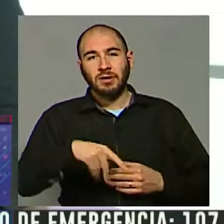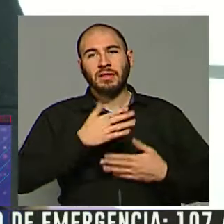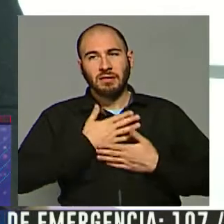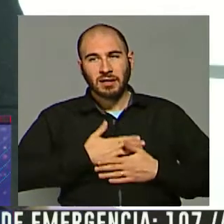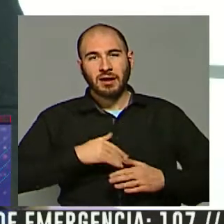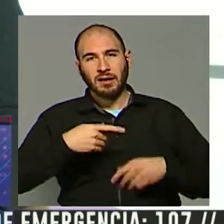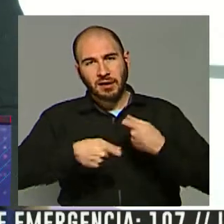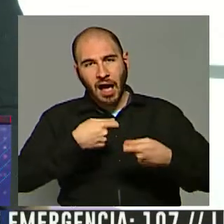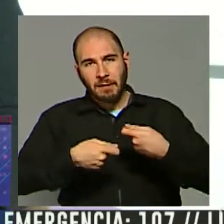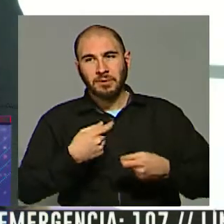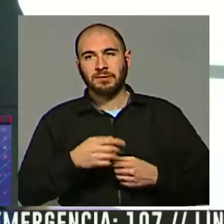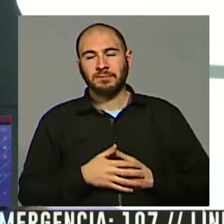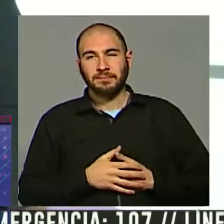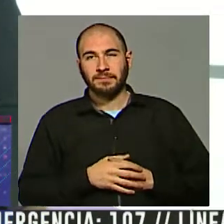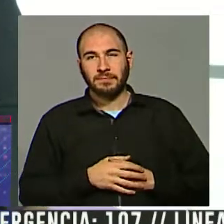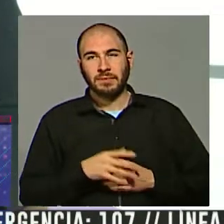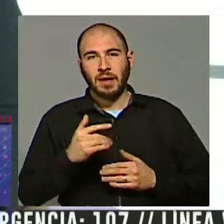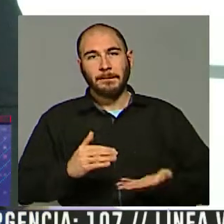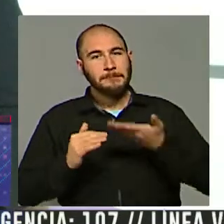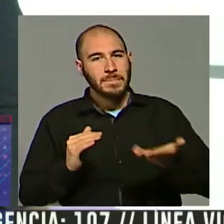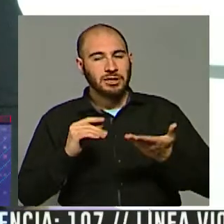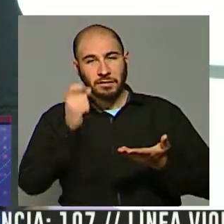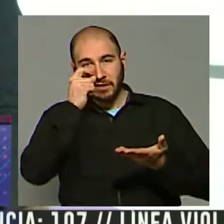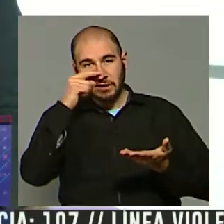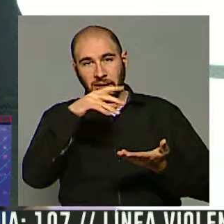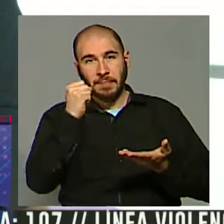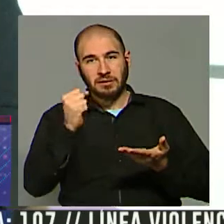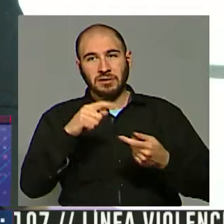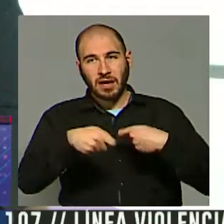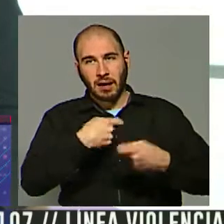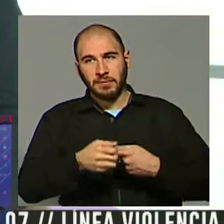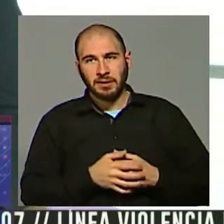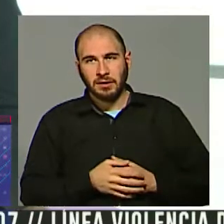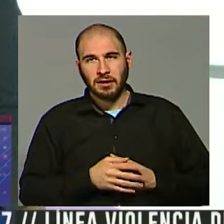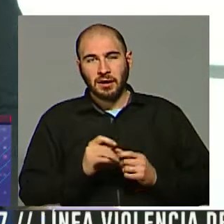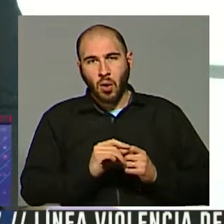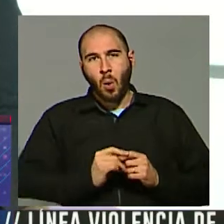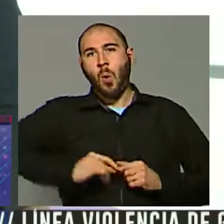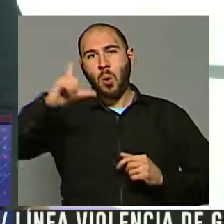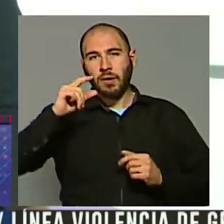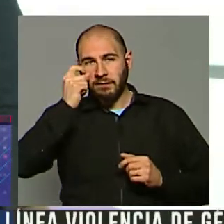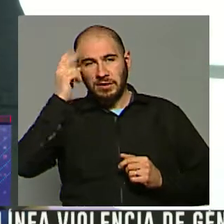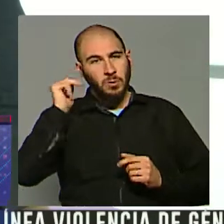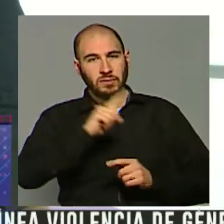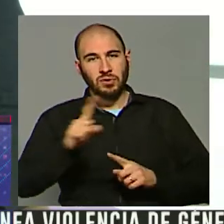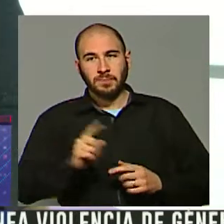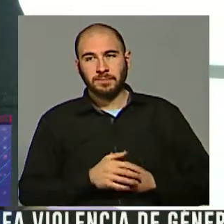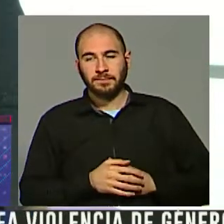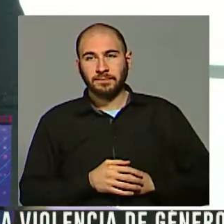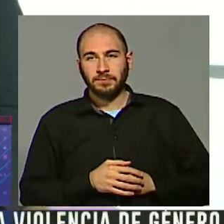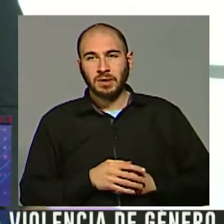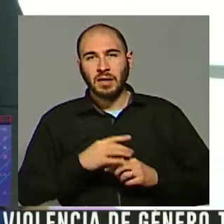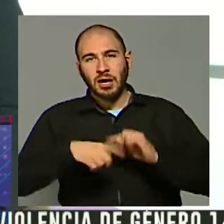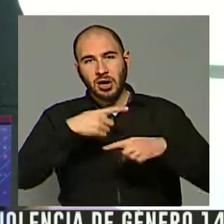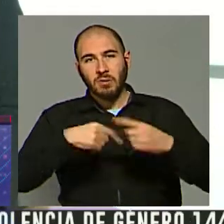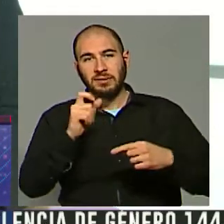tranquilidad cambiaria. Es decir, encontró un piso de los 27 pesos el tipo de cambio, no se ha disparado por arriba de los 29. La